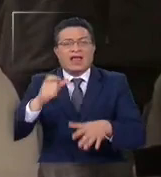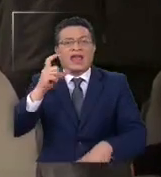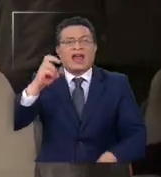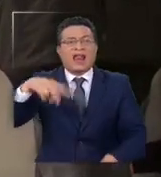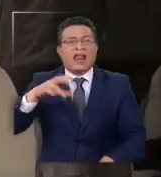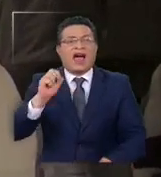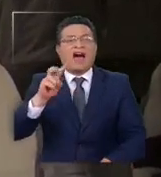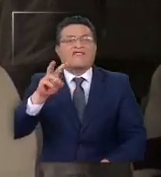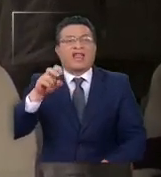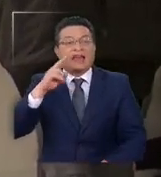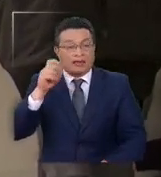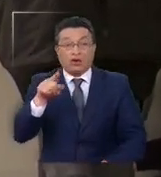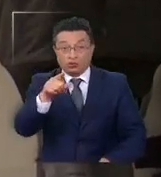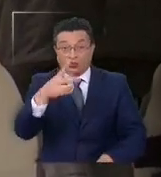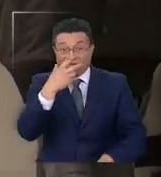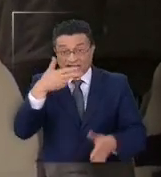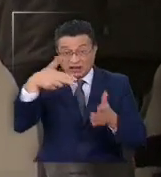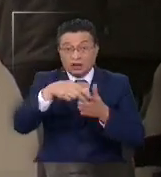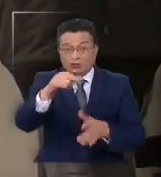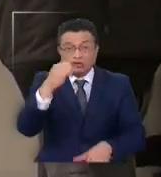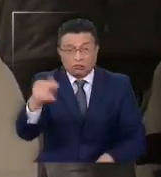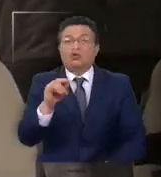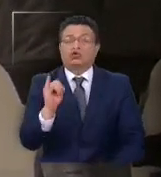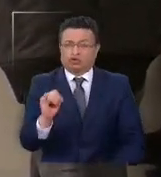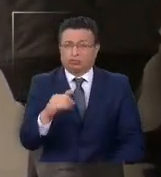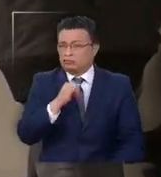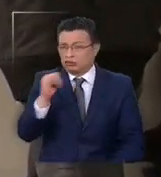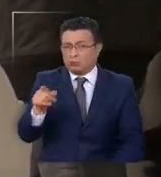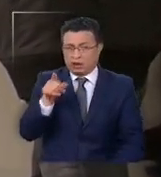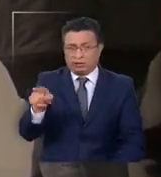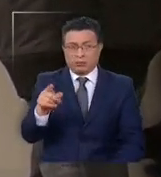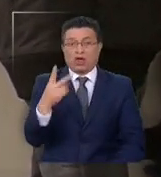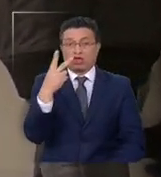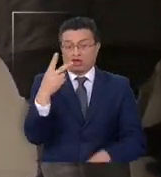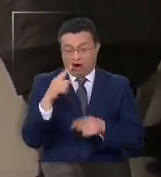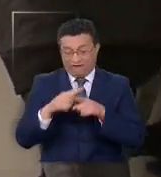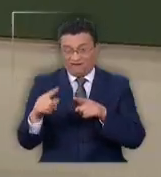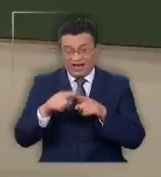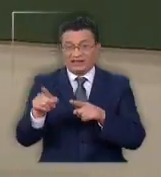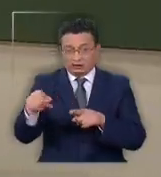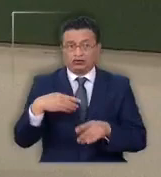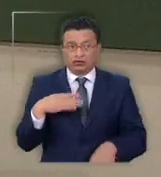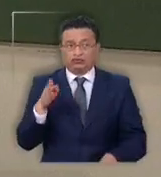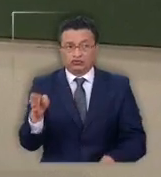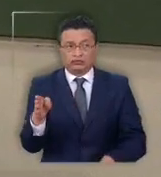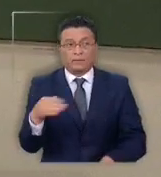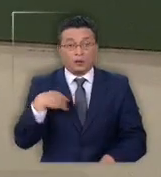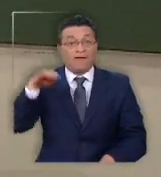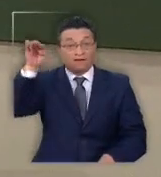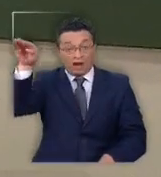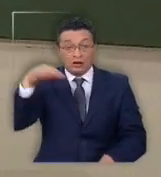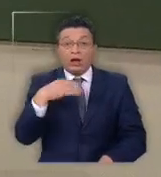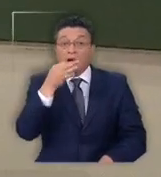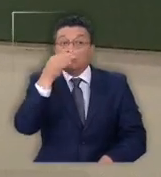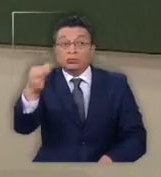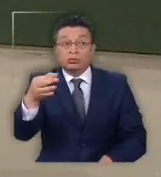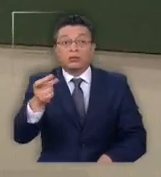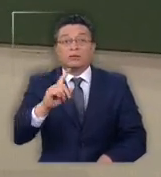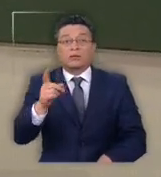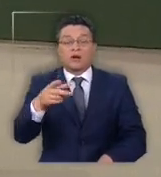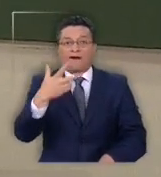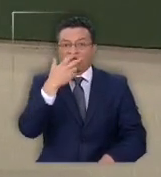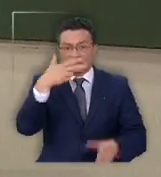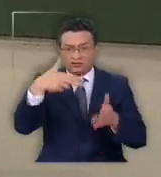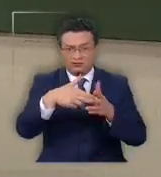en esa Shell? Sí, es como casi habitual. Yo cargué dos veces en esa Shell. De hecho, llamé al banco y me dijeron, no, se lo hicieron de la Shell. Y